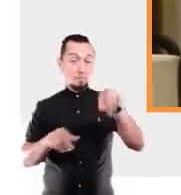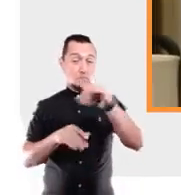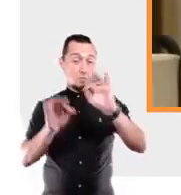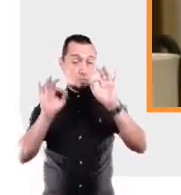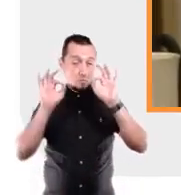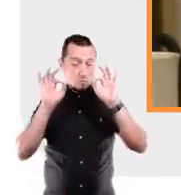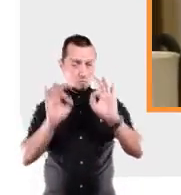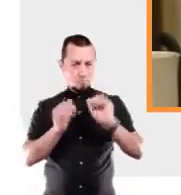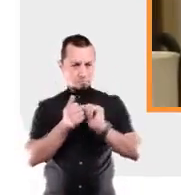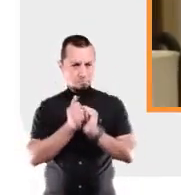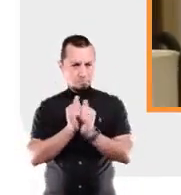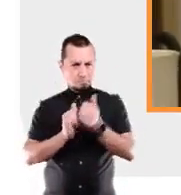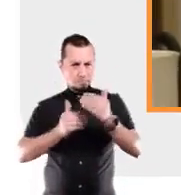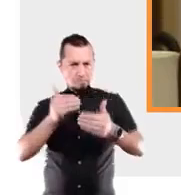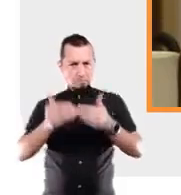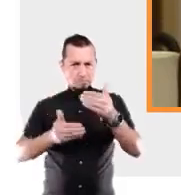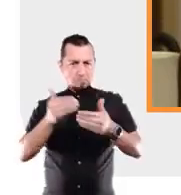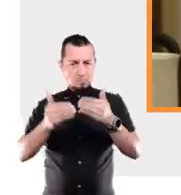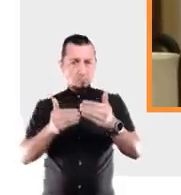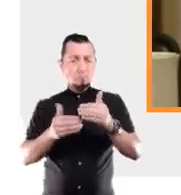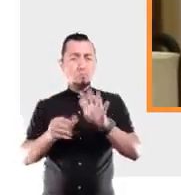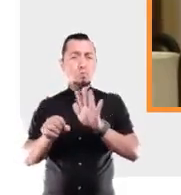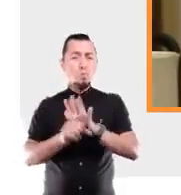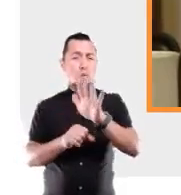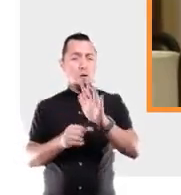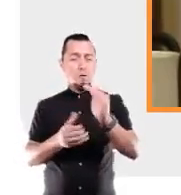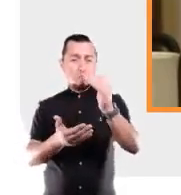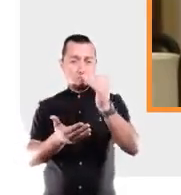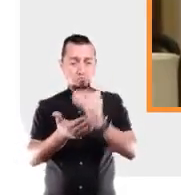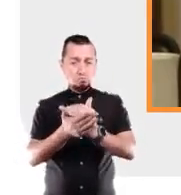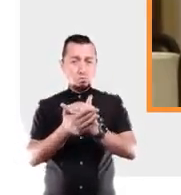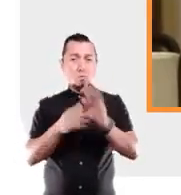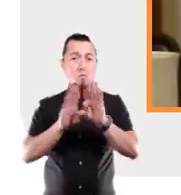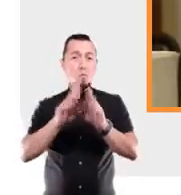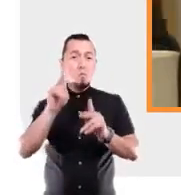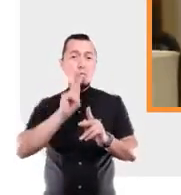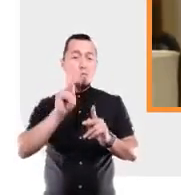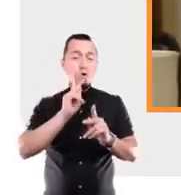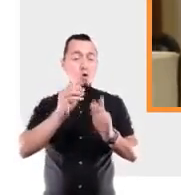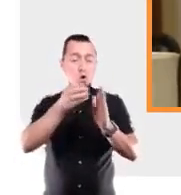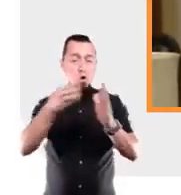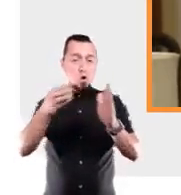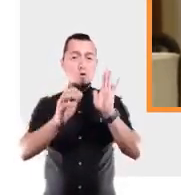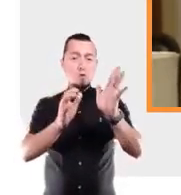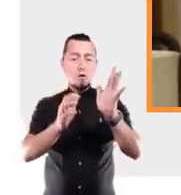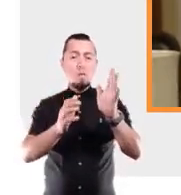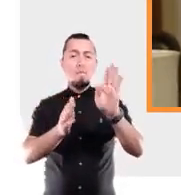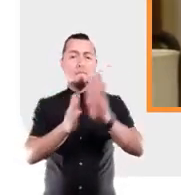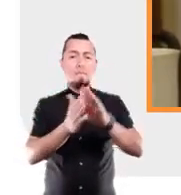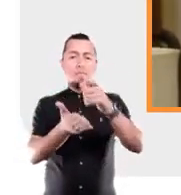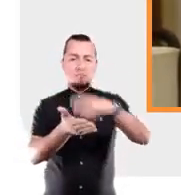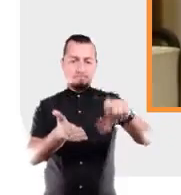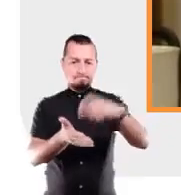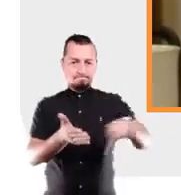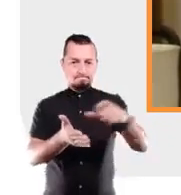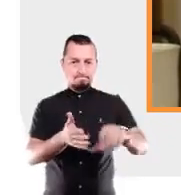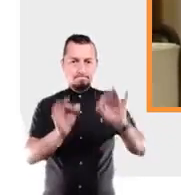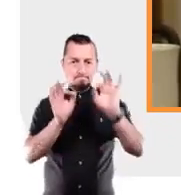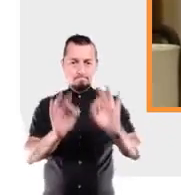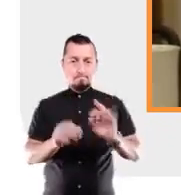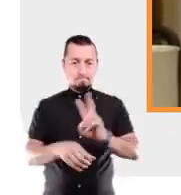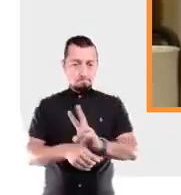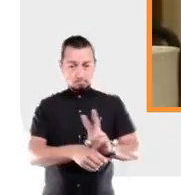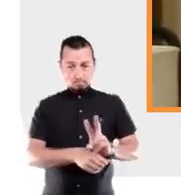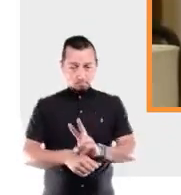ahora inician las etapas de efectuar las órdenes de compra aún pendientes, vigilar los procesos de